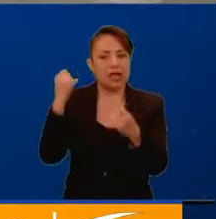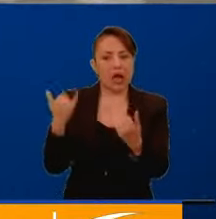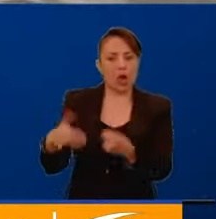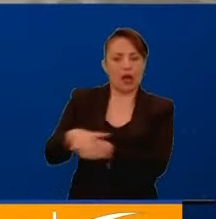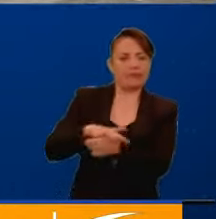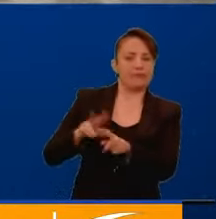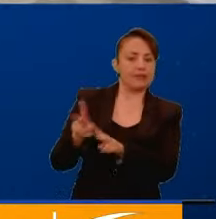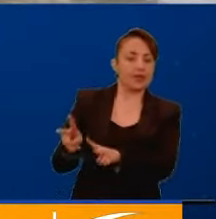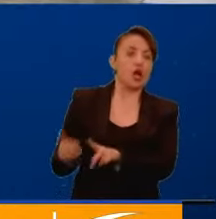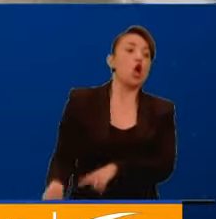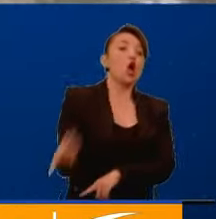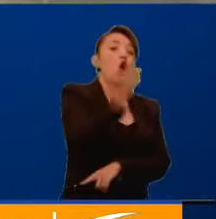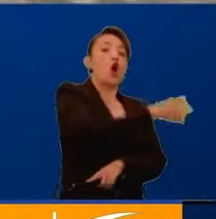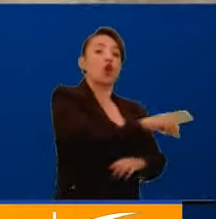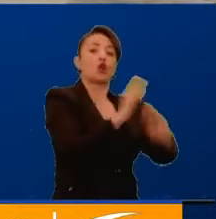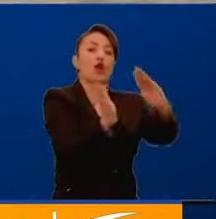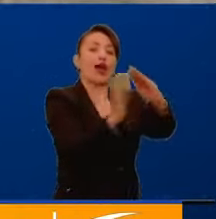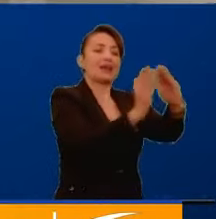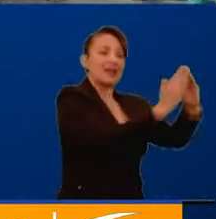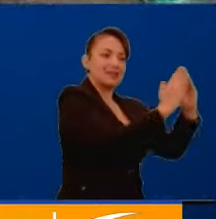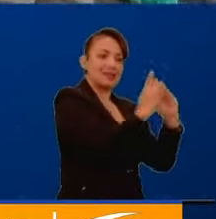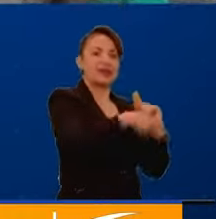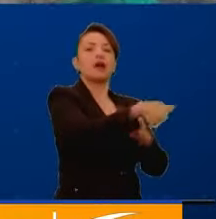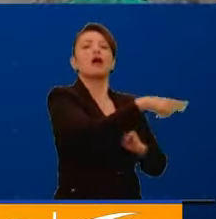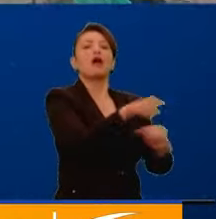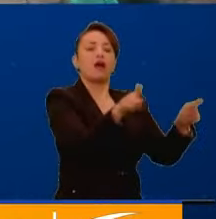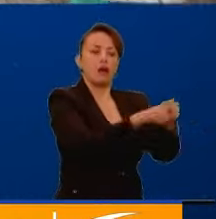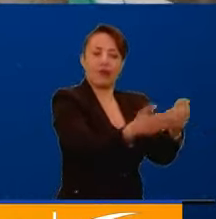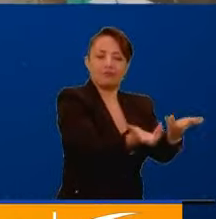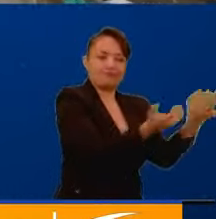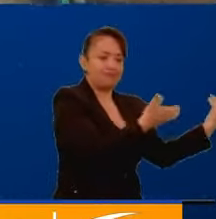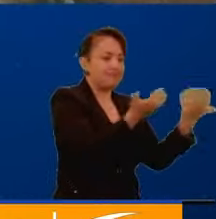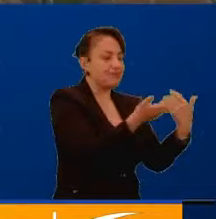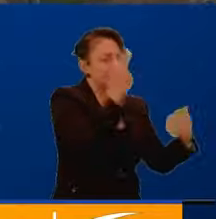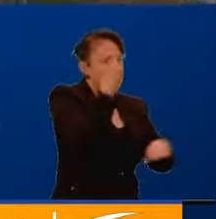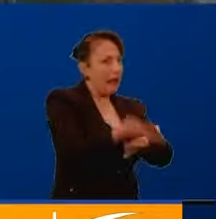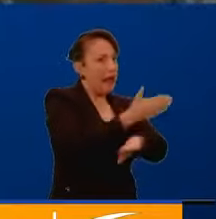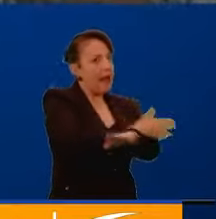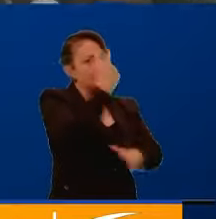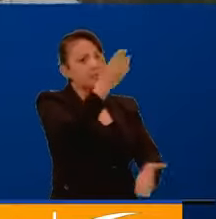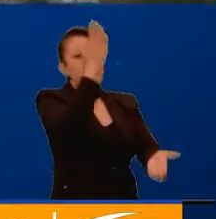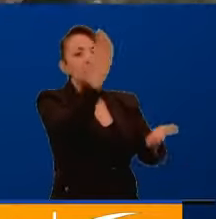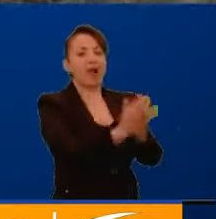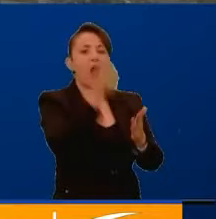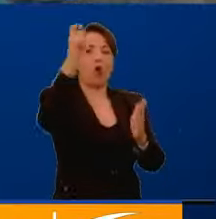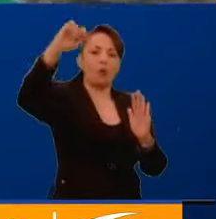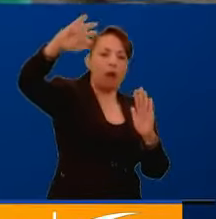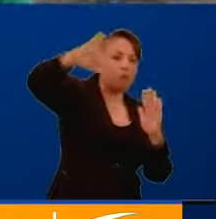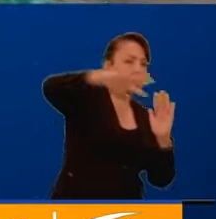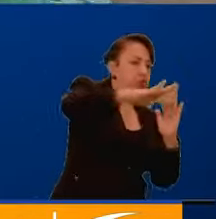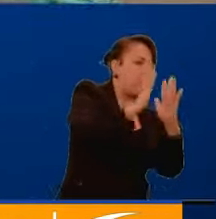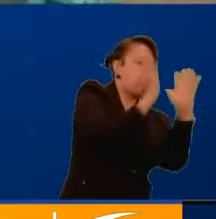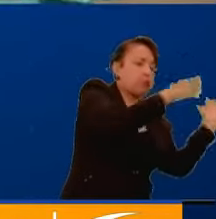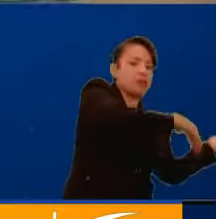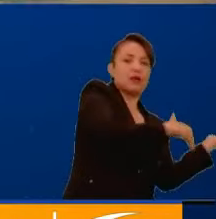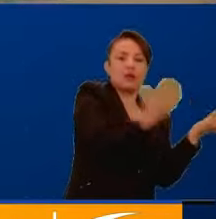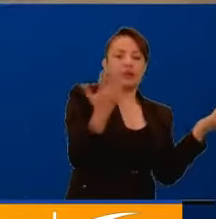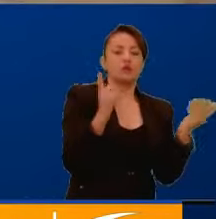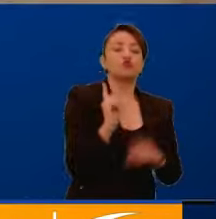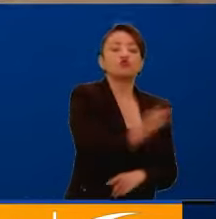otro lado están otras viviendas que fueron también evacuadas por precaución si se llega a desprender este edificio son